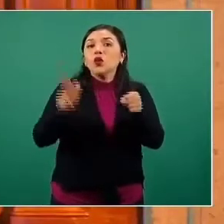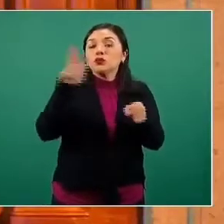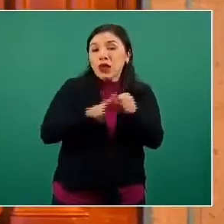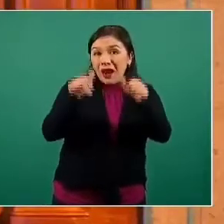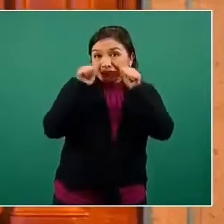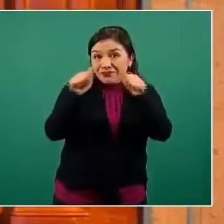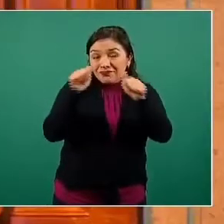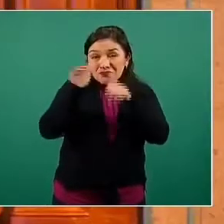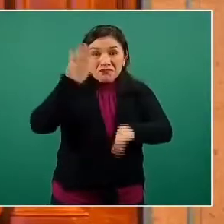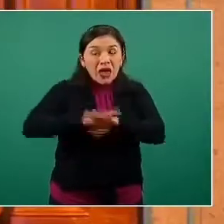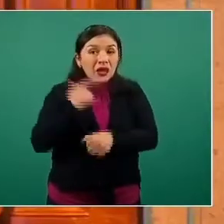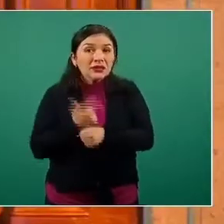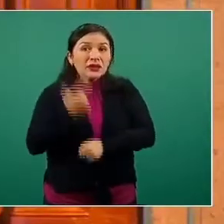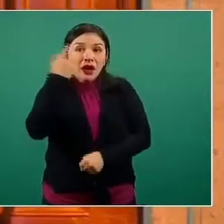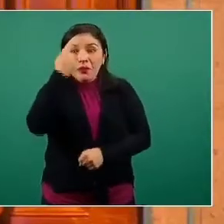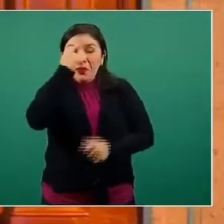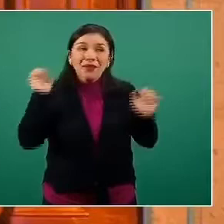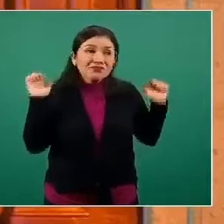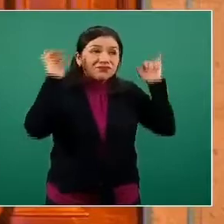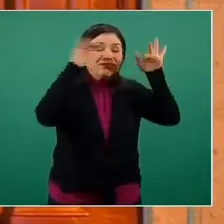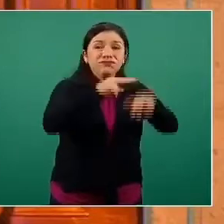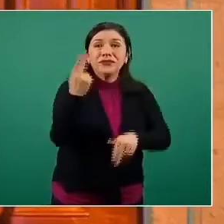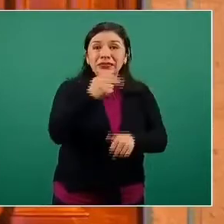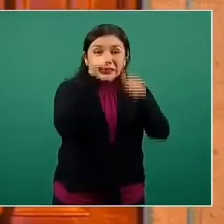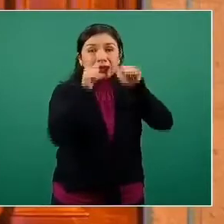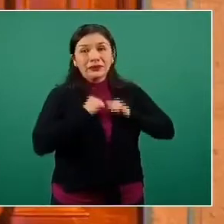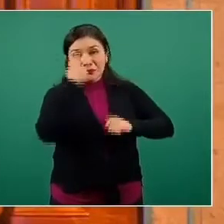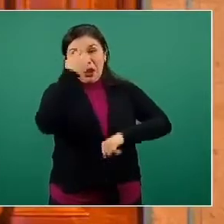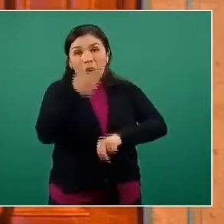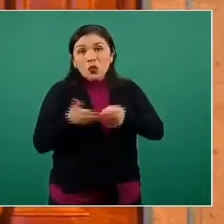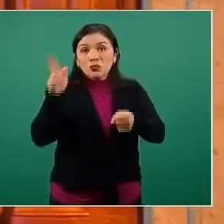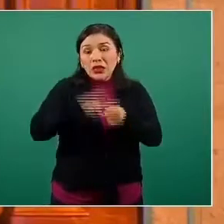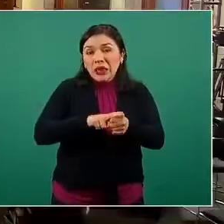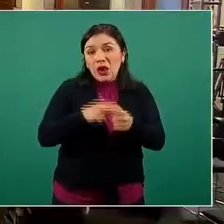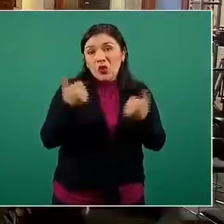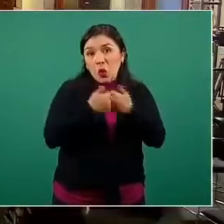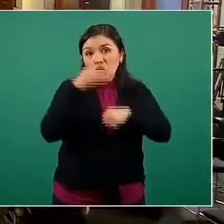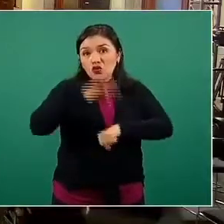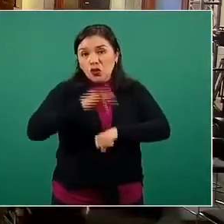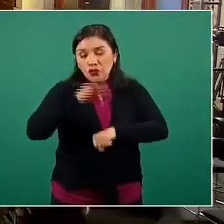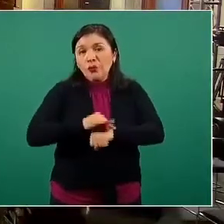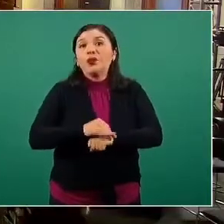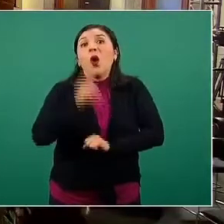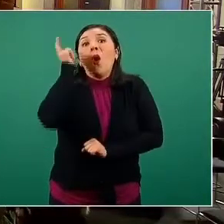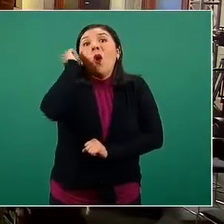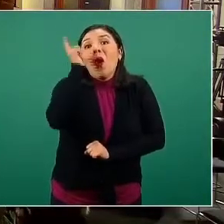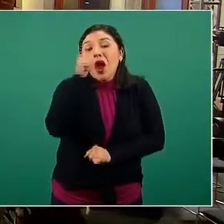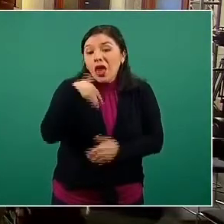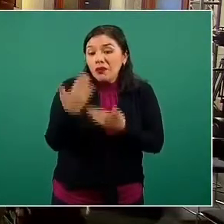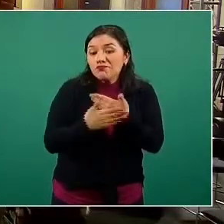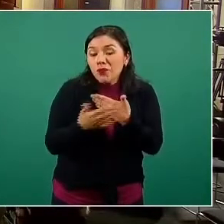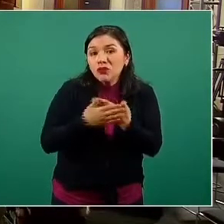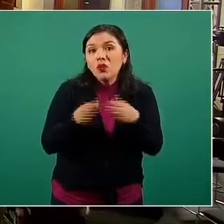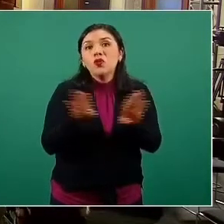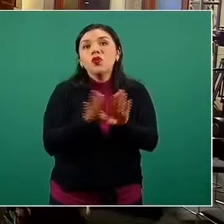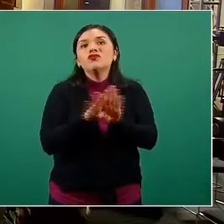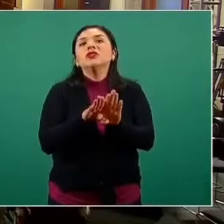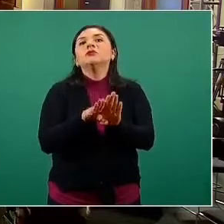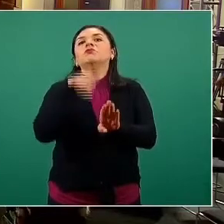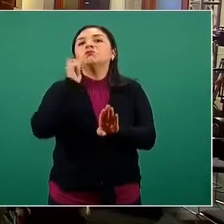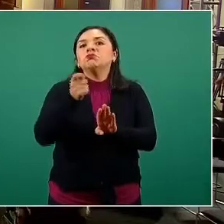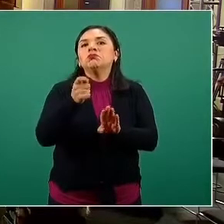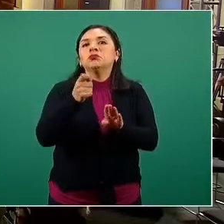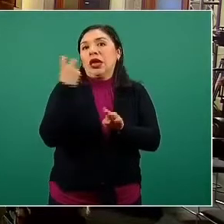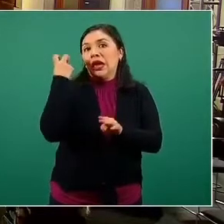las personas que están acudiendo a los hospitales para la atención. Y bueno, lo que esperamos es que en la medida que